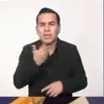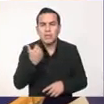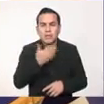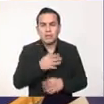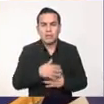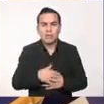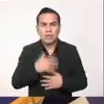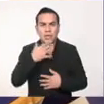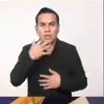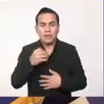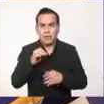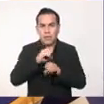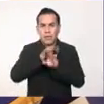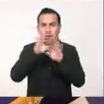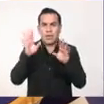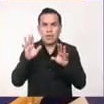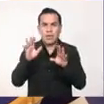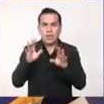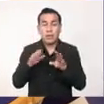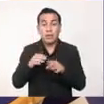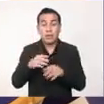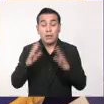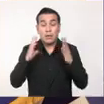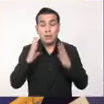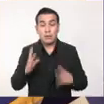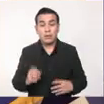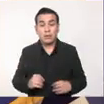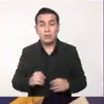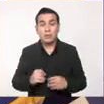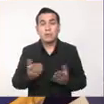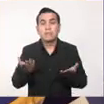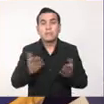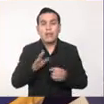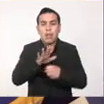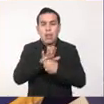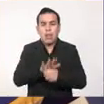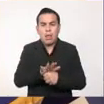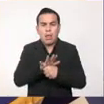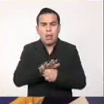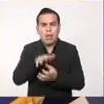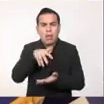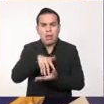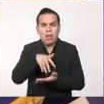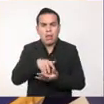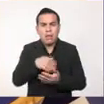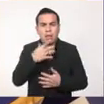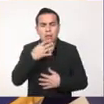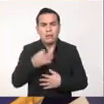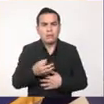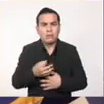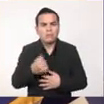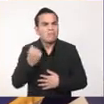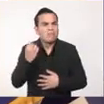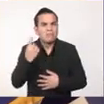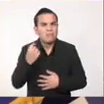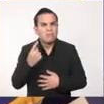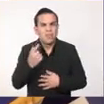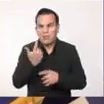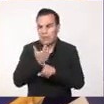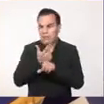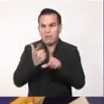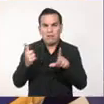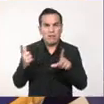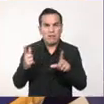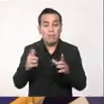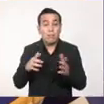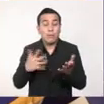claro. Y además, el gobierno reprime al pueblo. Vieran, y no tienen libertad de prensa. Y en